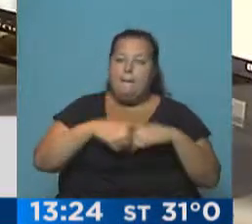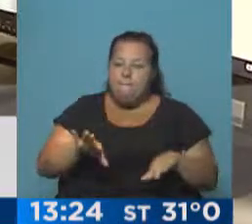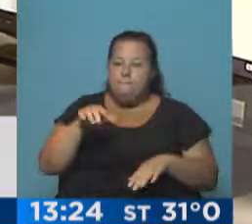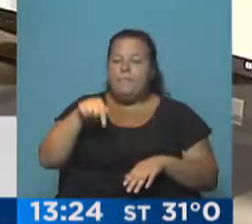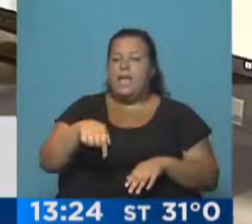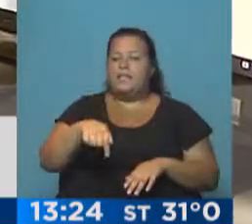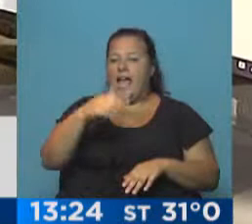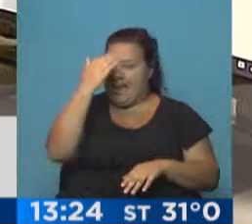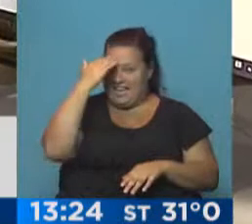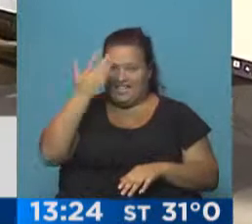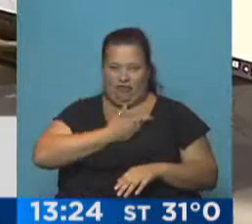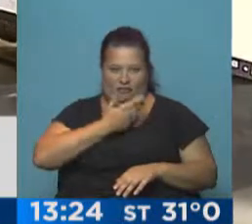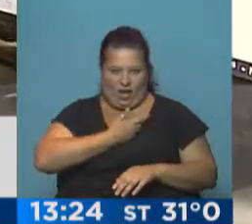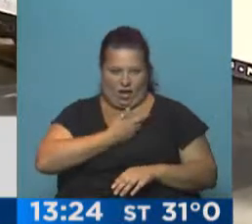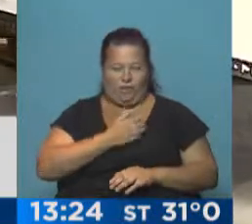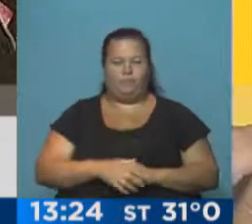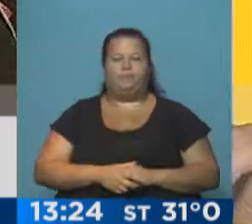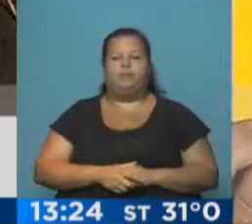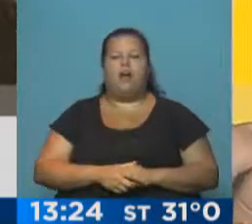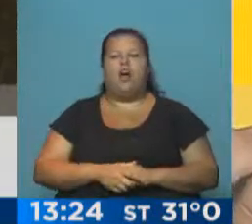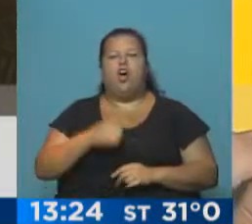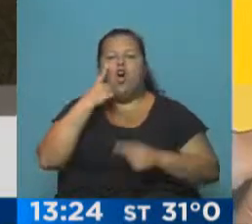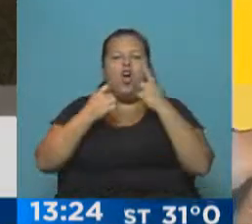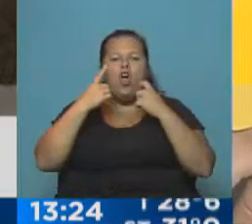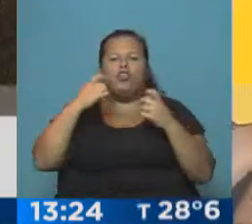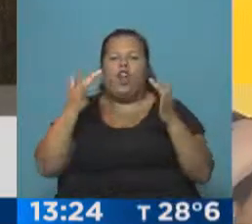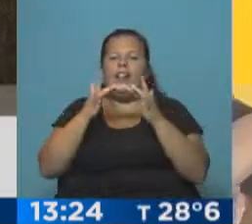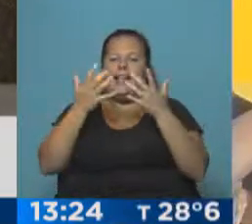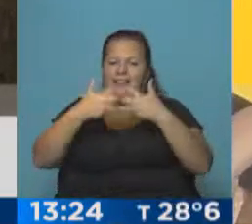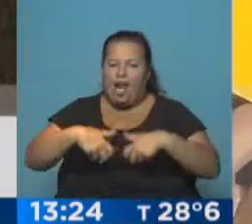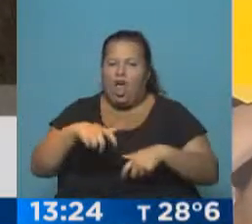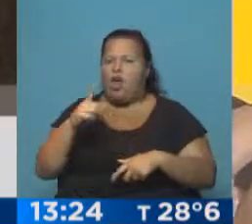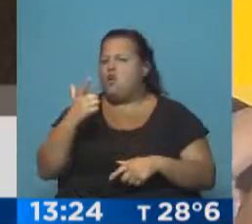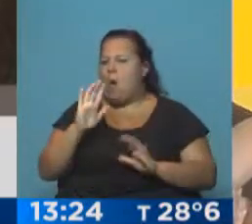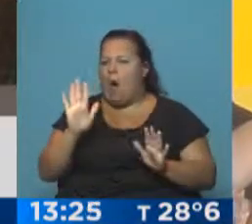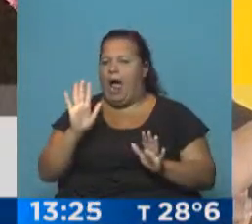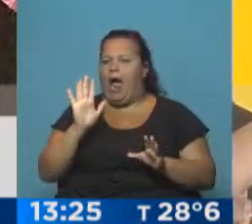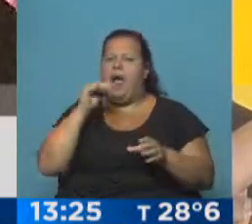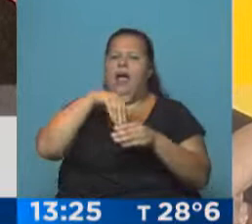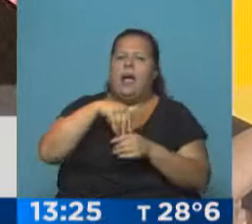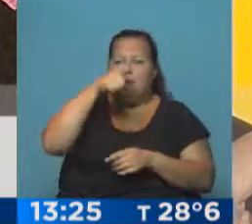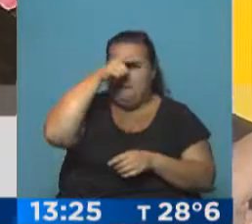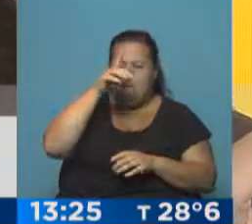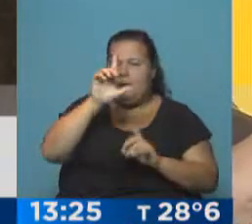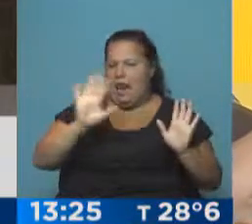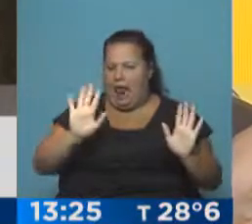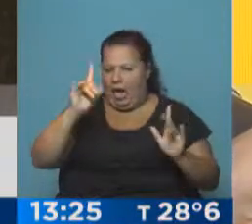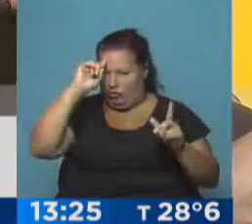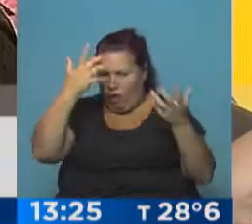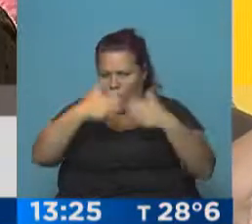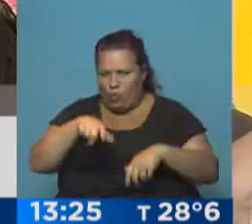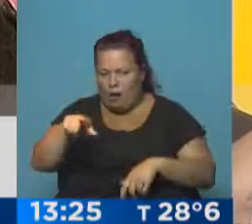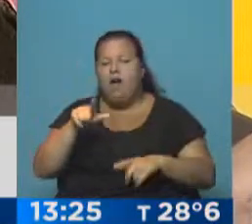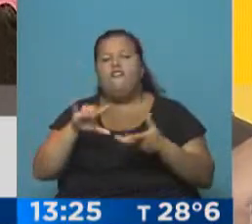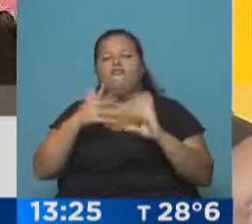regir el 15 de febrero los controles electrónicos no requieren la intervención de personas y podemos utilizar